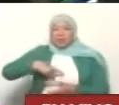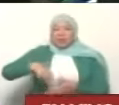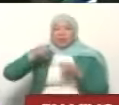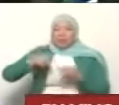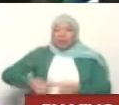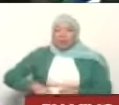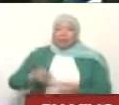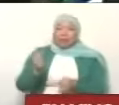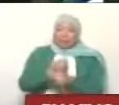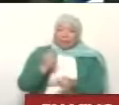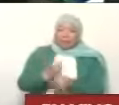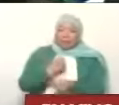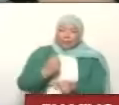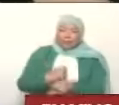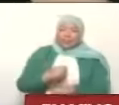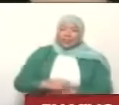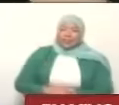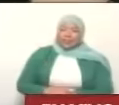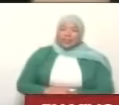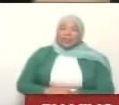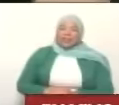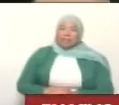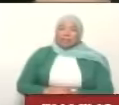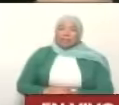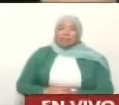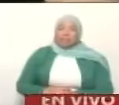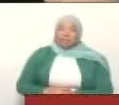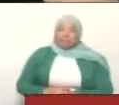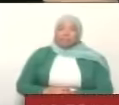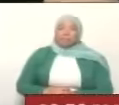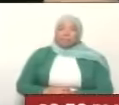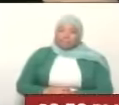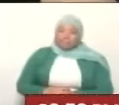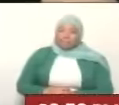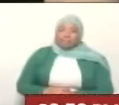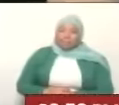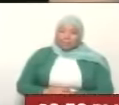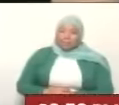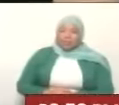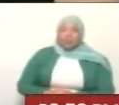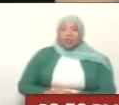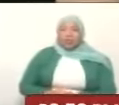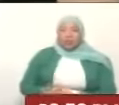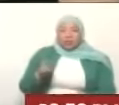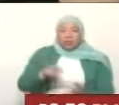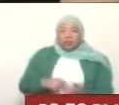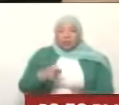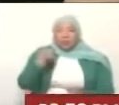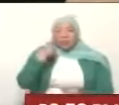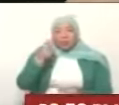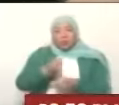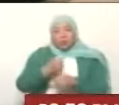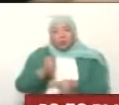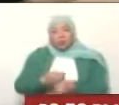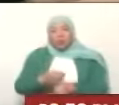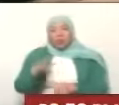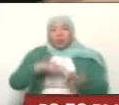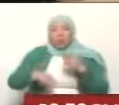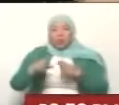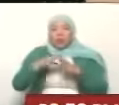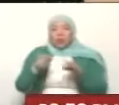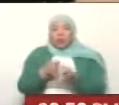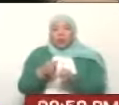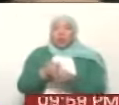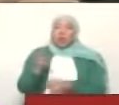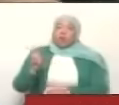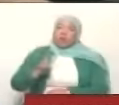la alta y la baja, y así no nos llamamos. El coreógrafo del potro. Pero muy emocionados porque de verdad ver todo el talento y descubrir todo el talento que hay